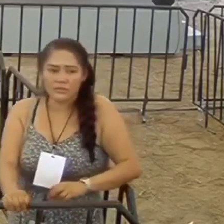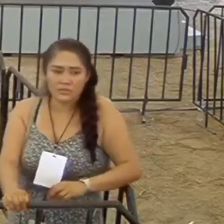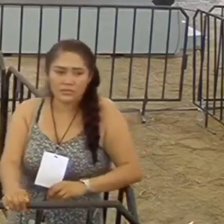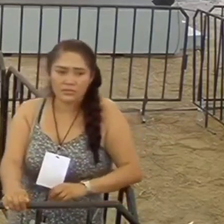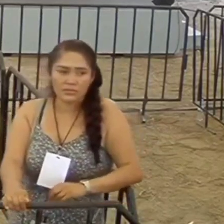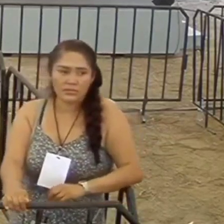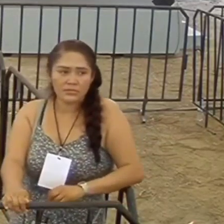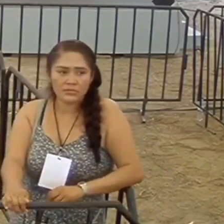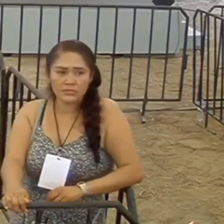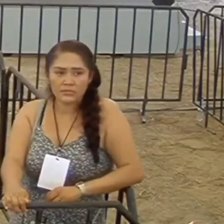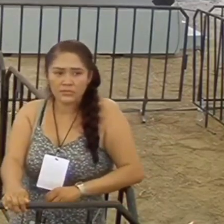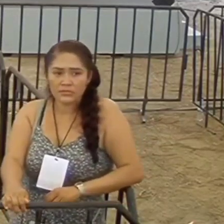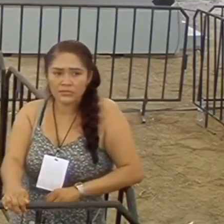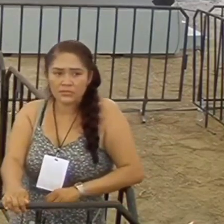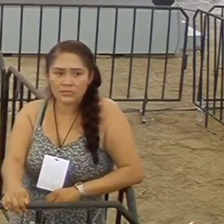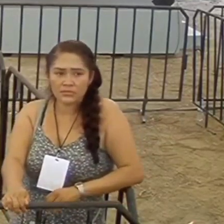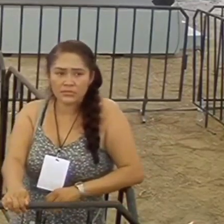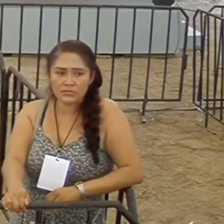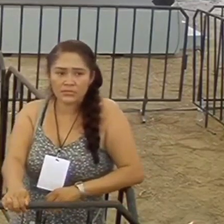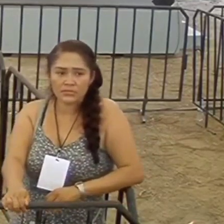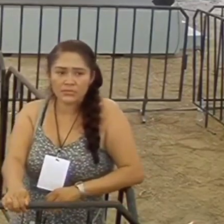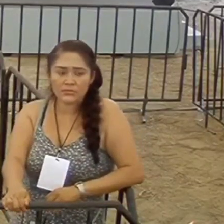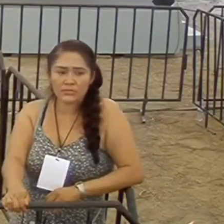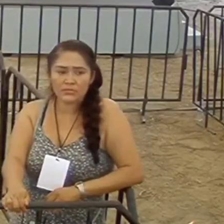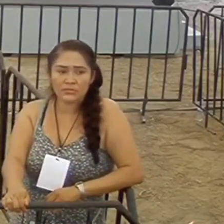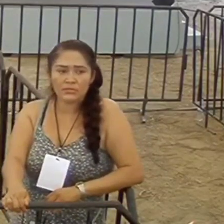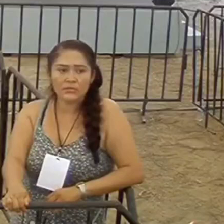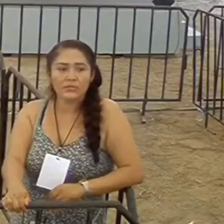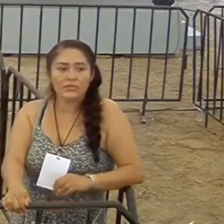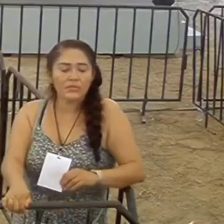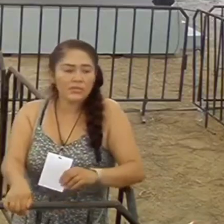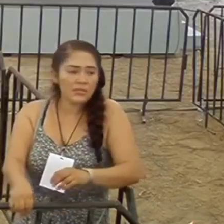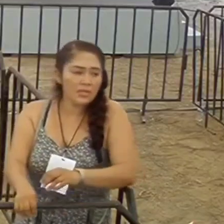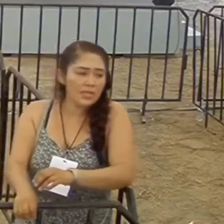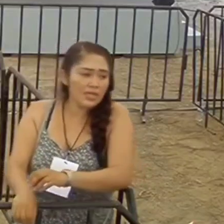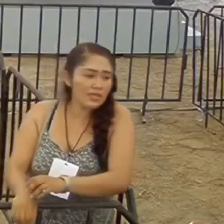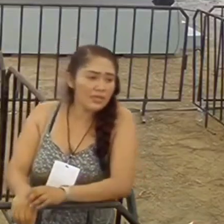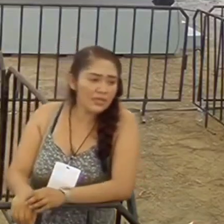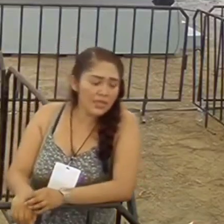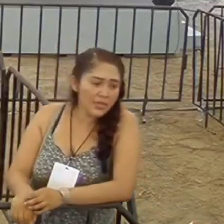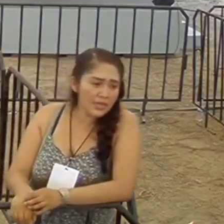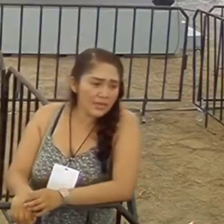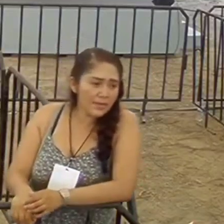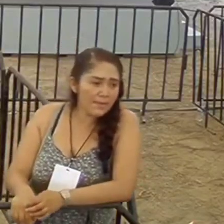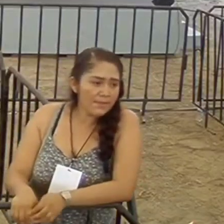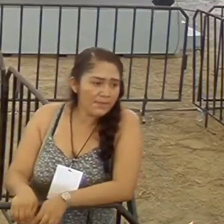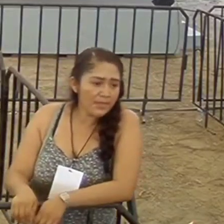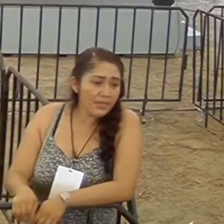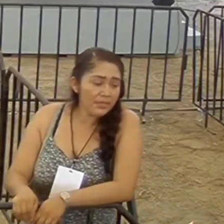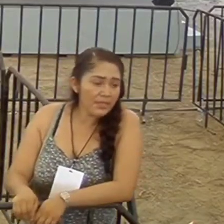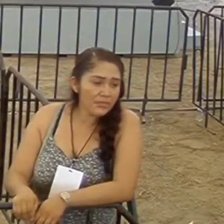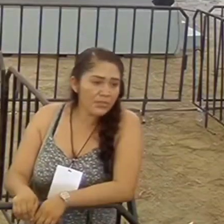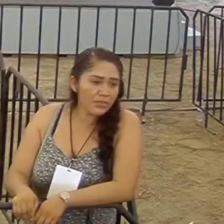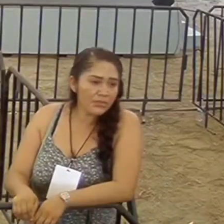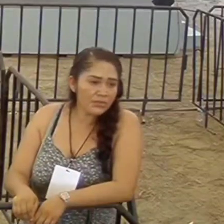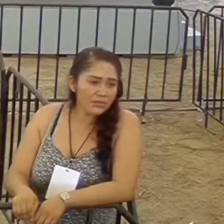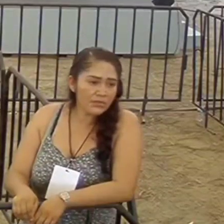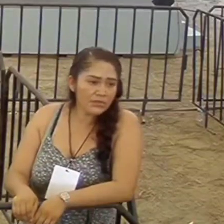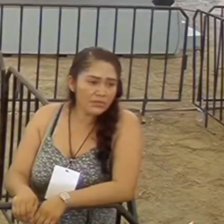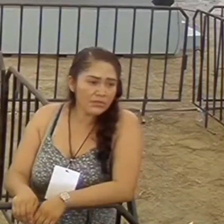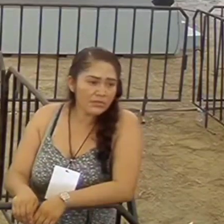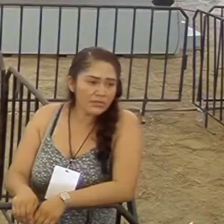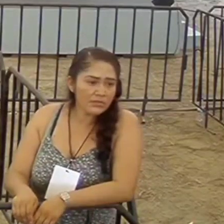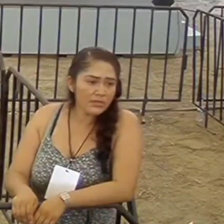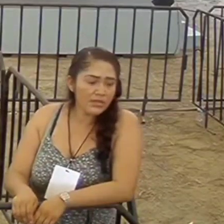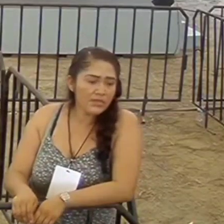Buenas tardes a todos. Saludo con respeto al licenciado Andrés Manuel López Obrador, presidente de México. Es